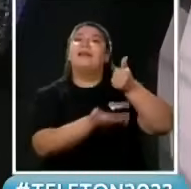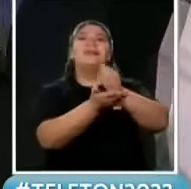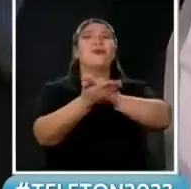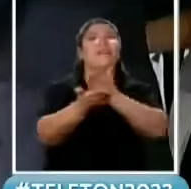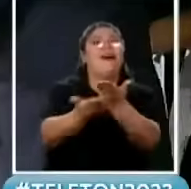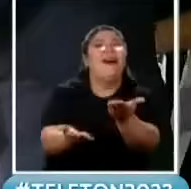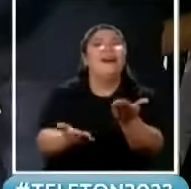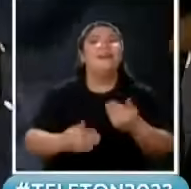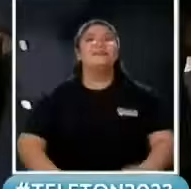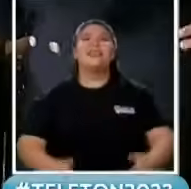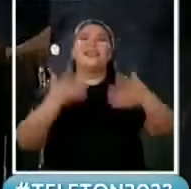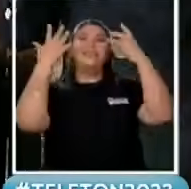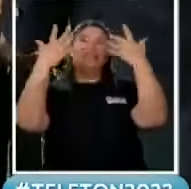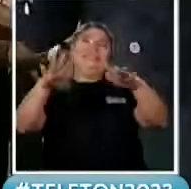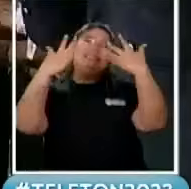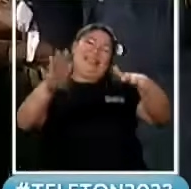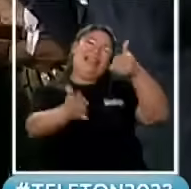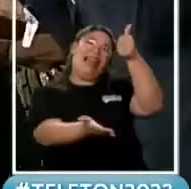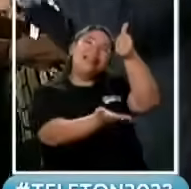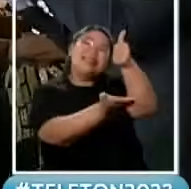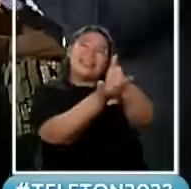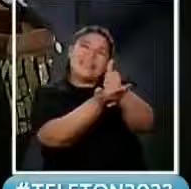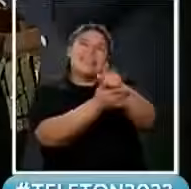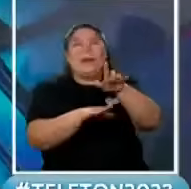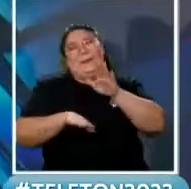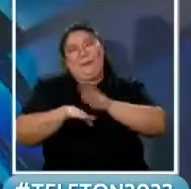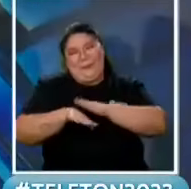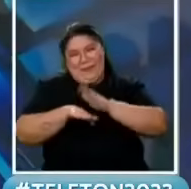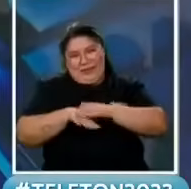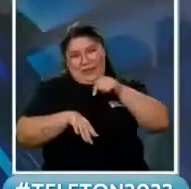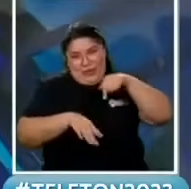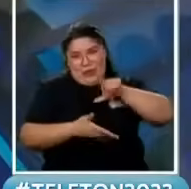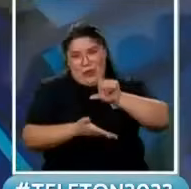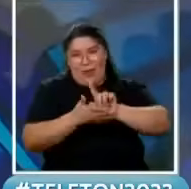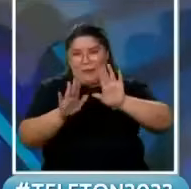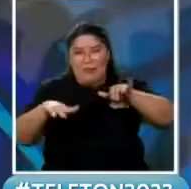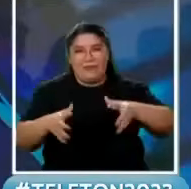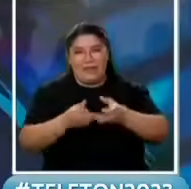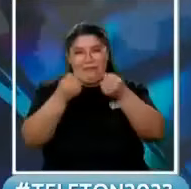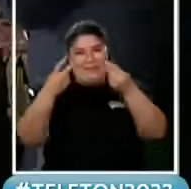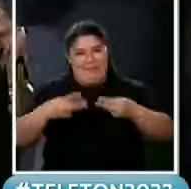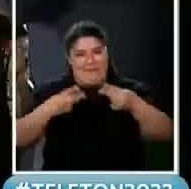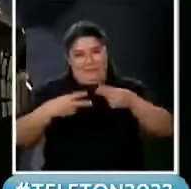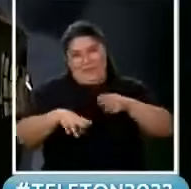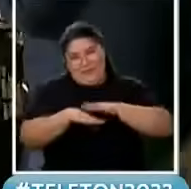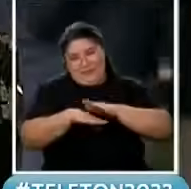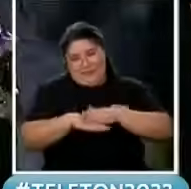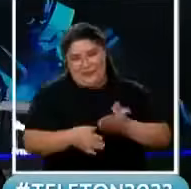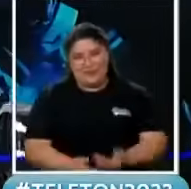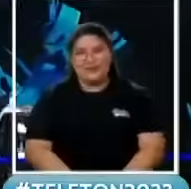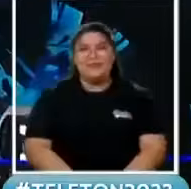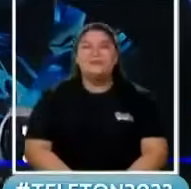¿Cómo está, alcaldesa? Aquí aplauso para la alcaldesa que nos prestó la Quinta Vergara. ¡Ay,